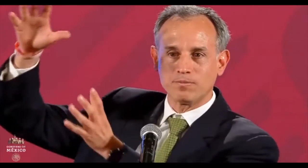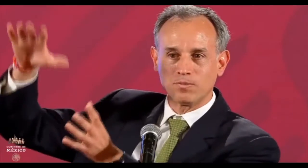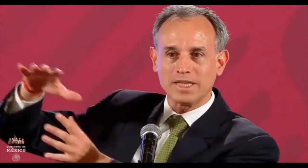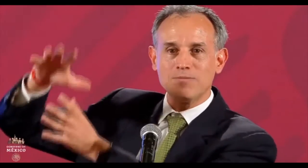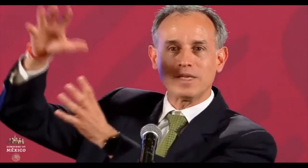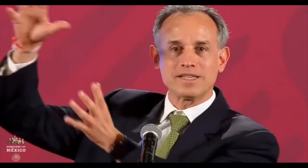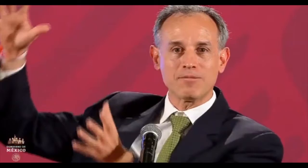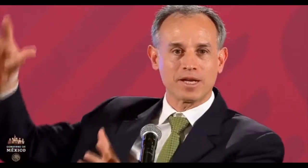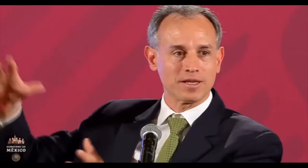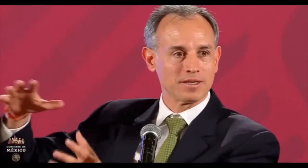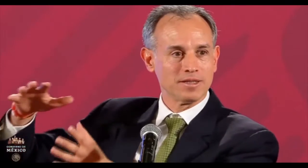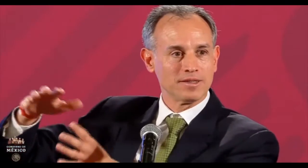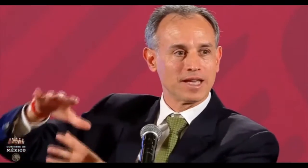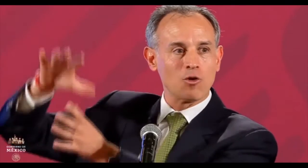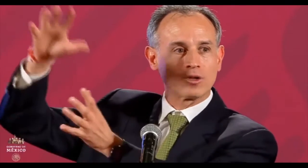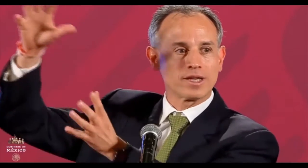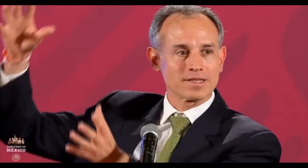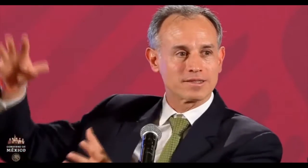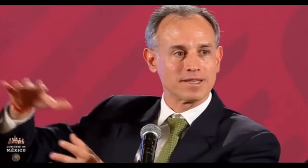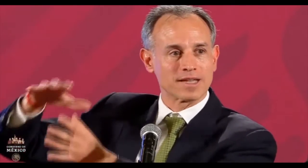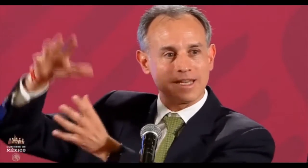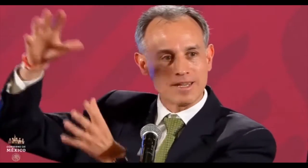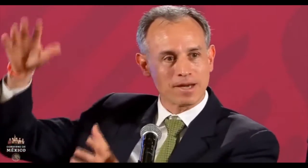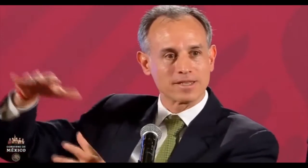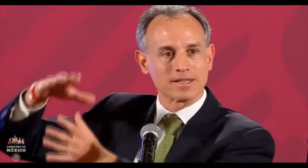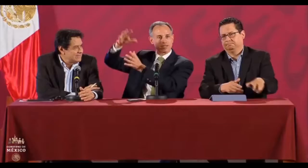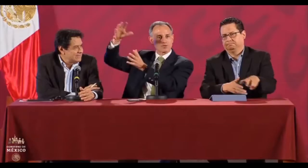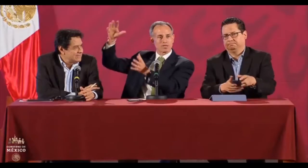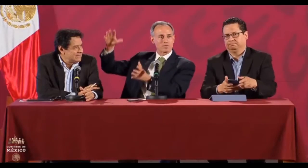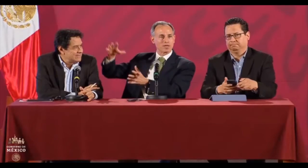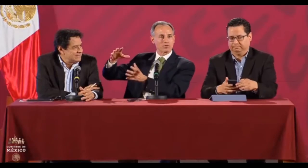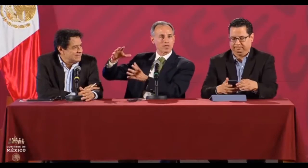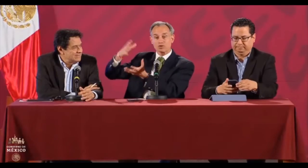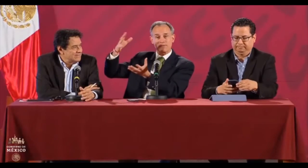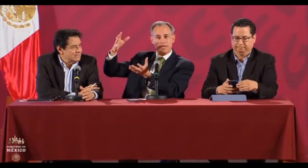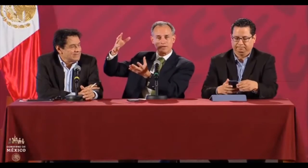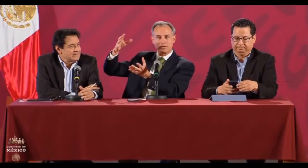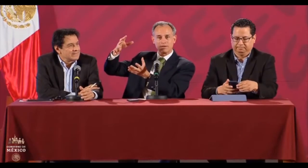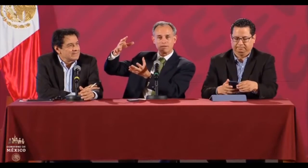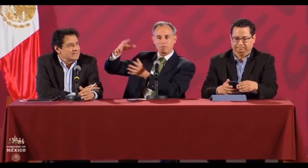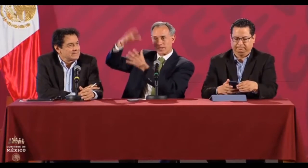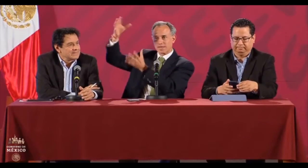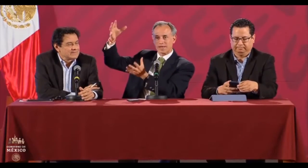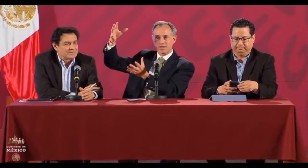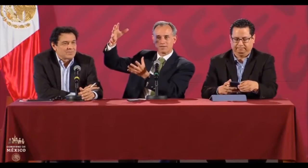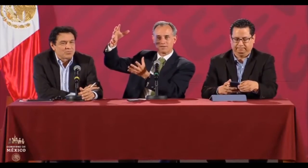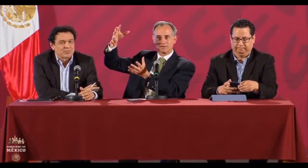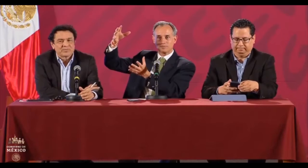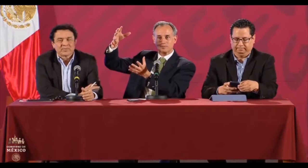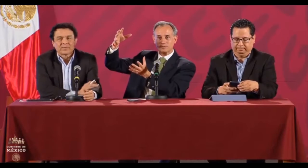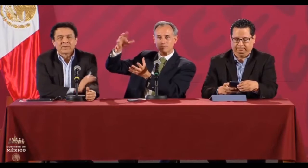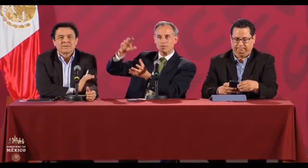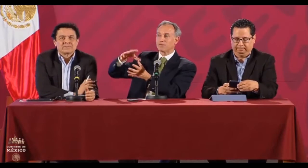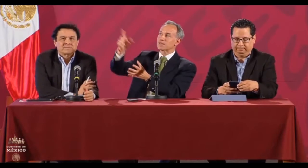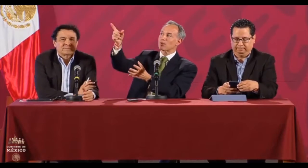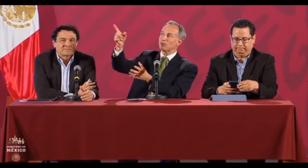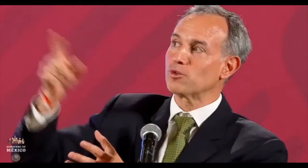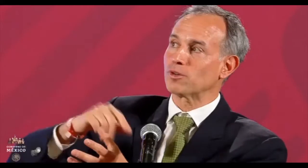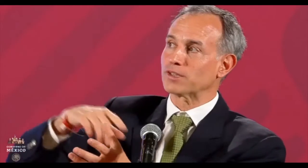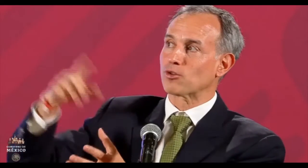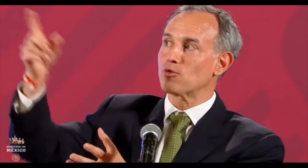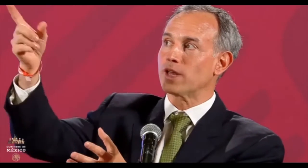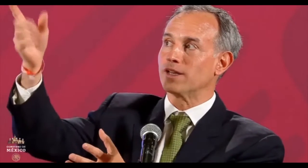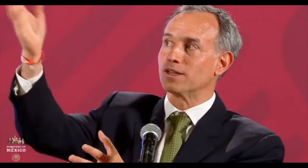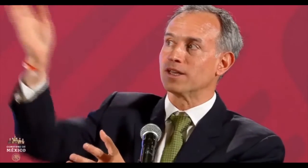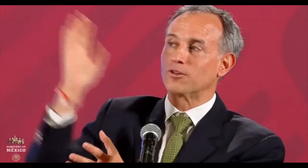popularidad del presidente usted comprenderá que nunca es benéfico el enfrentar defunciones y fracasos de gestión pública